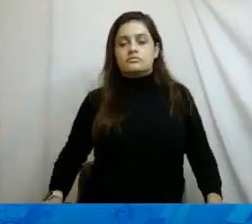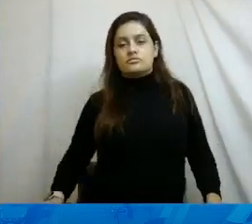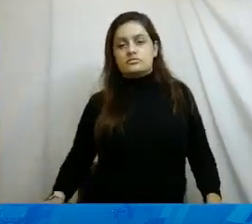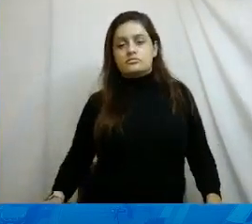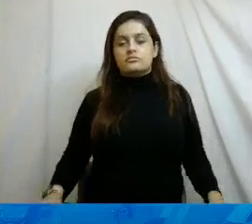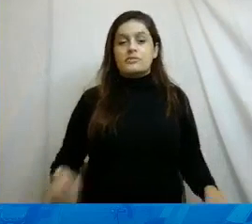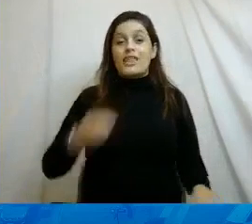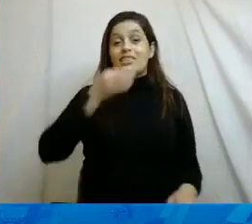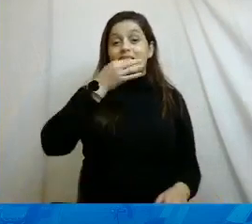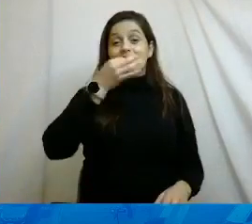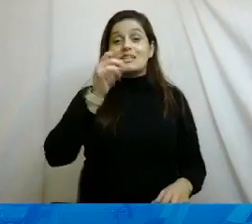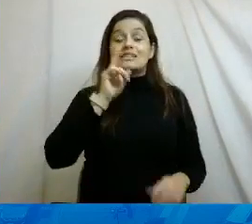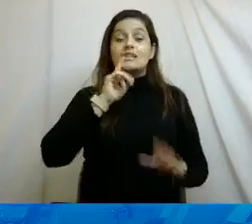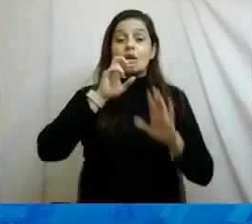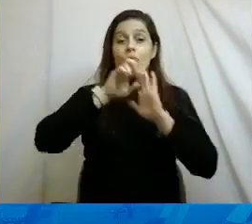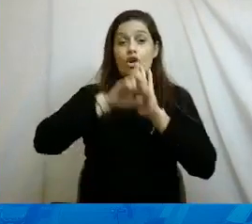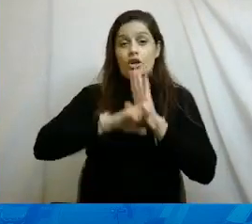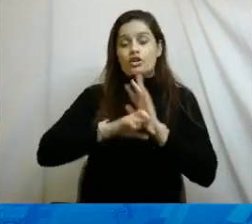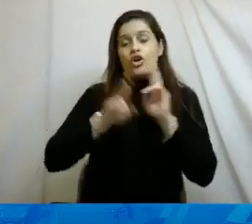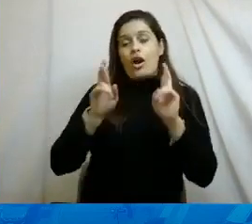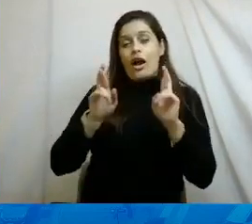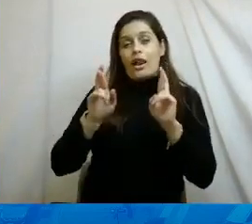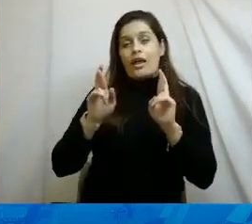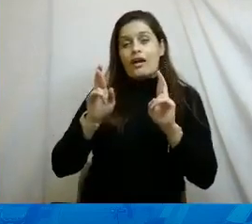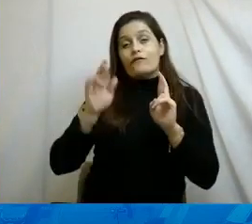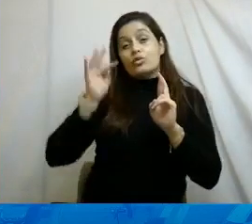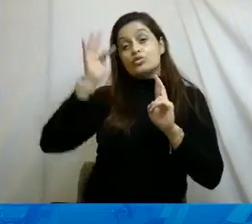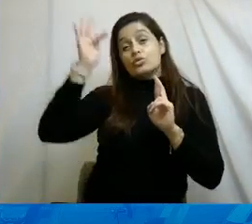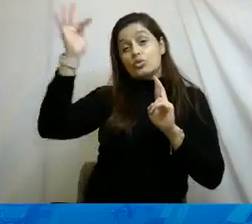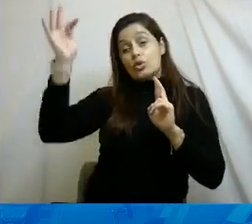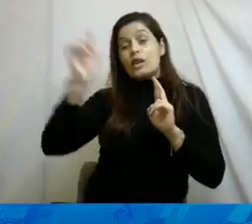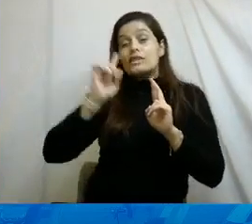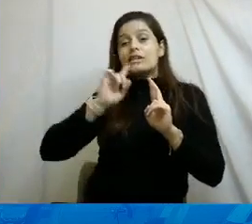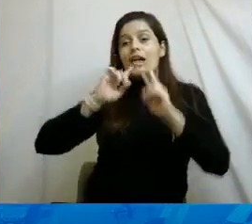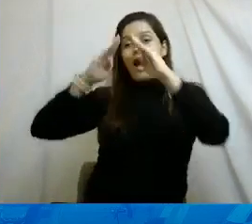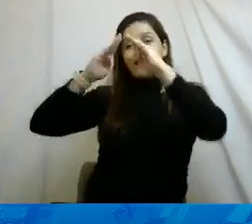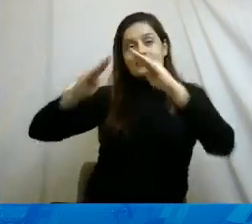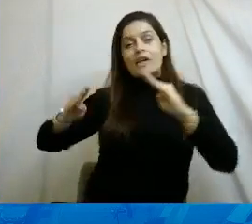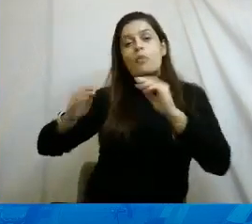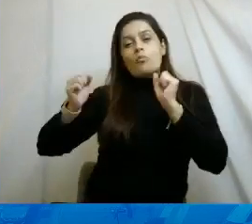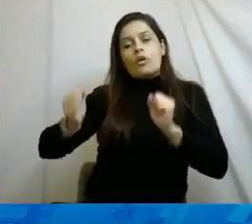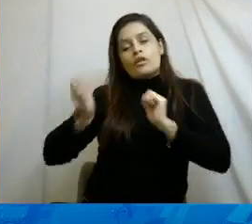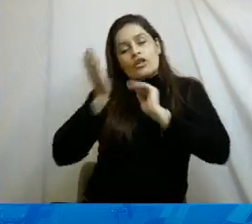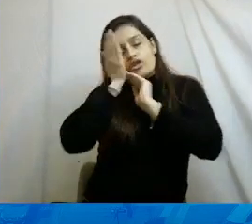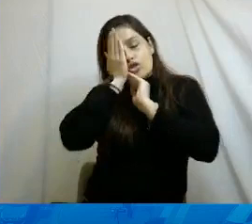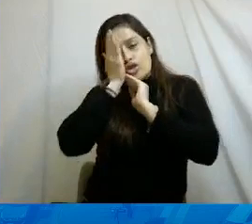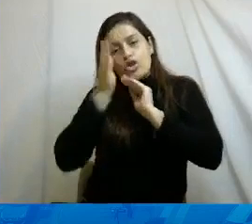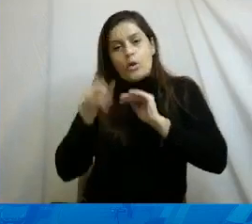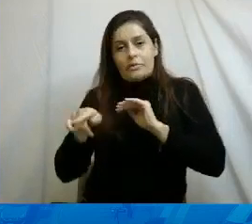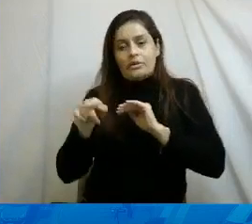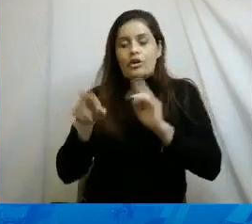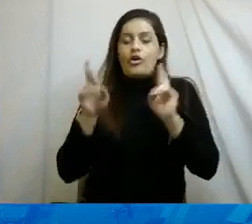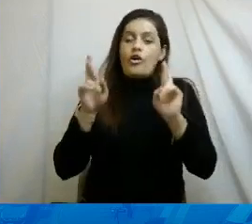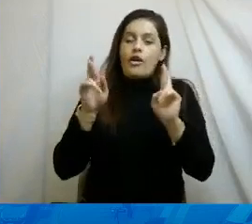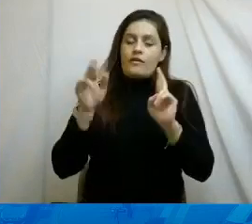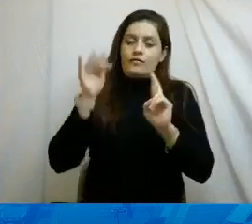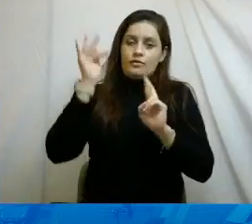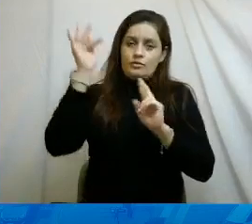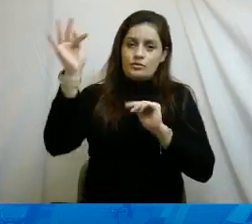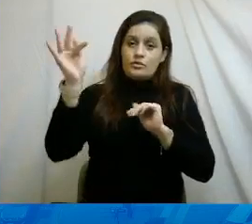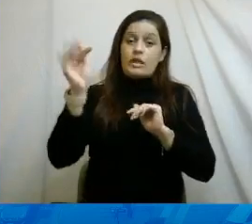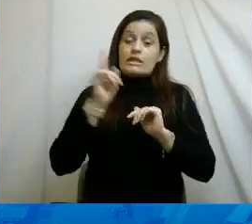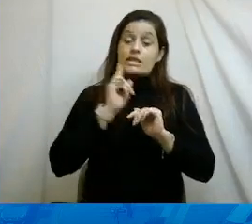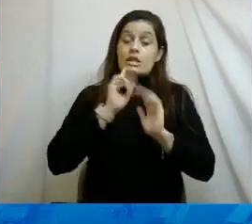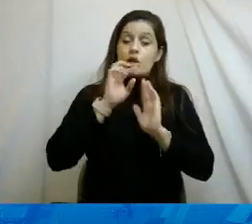con un albergue municipal. Eso es algo que está alojado inicialmente en el equipo de emergencia, lo hemos visto